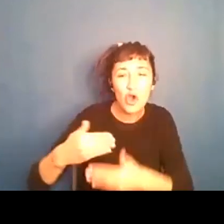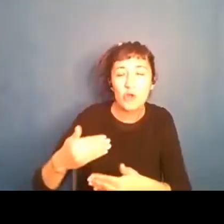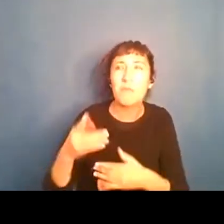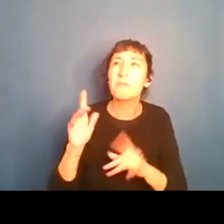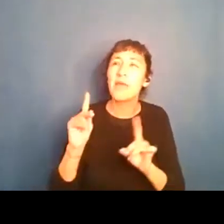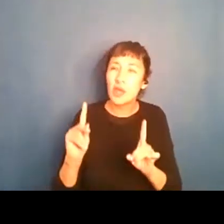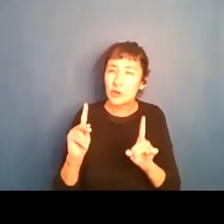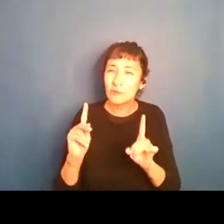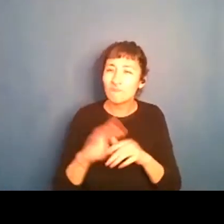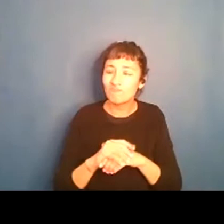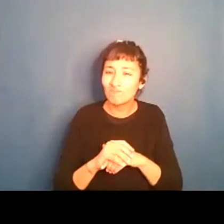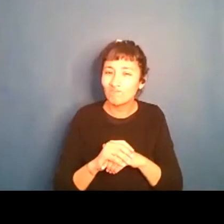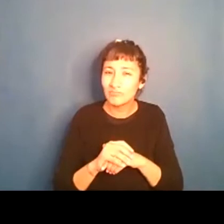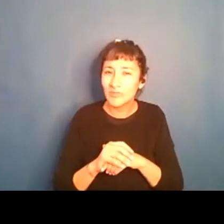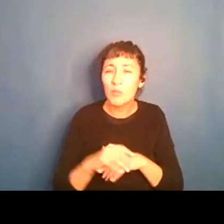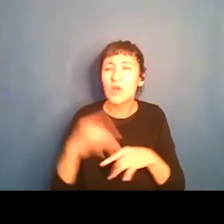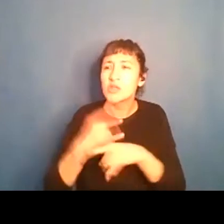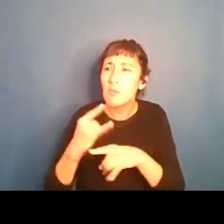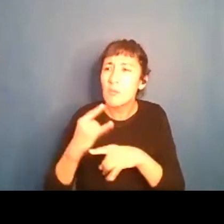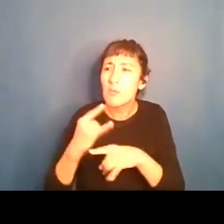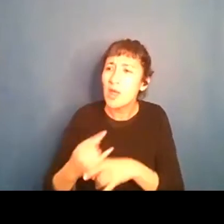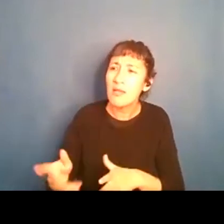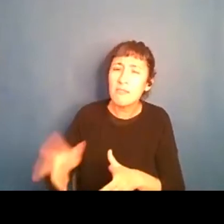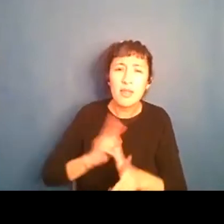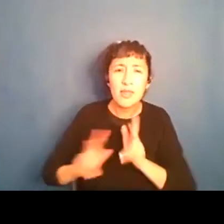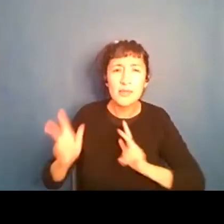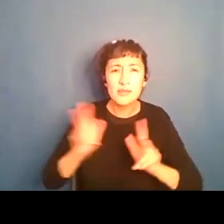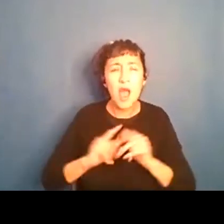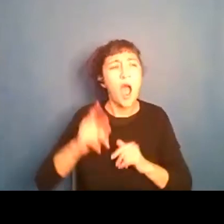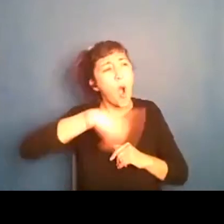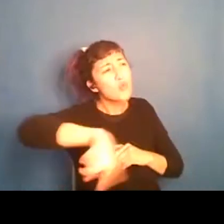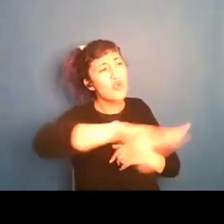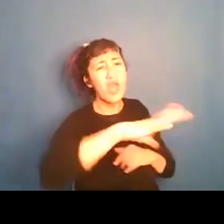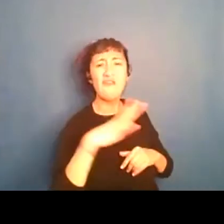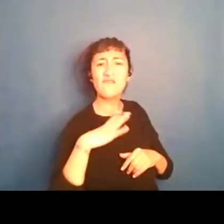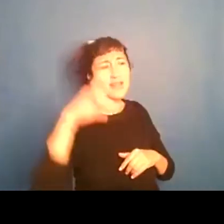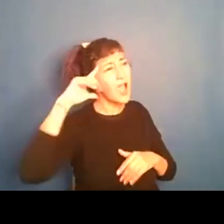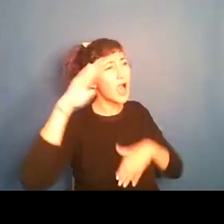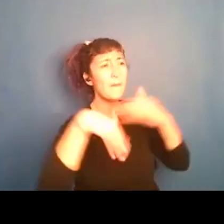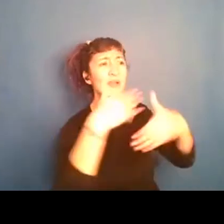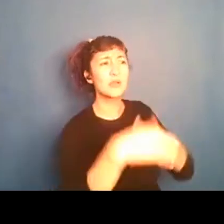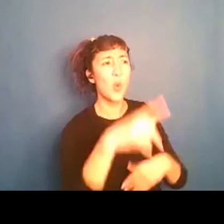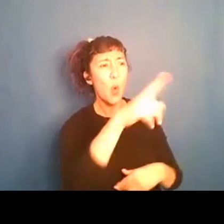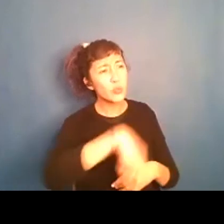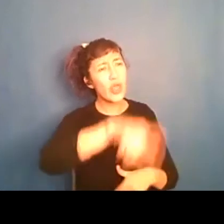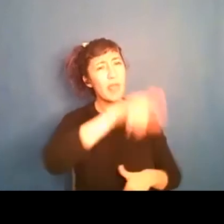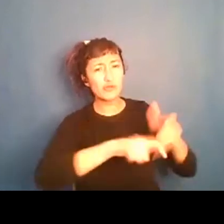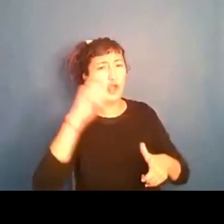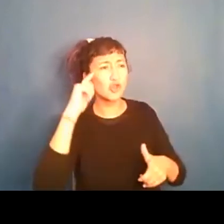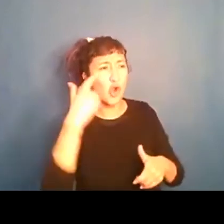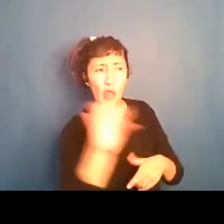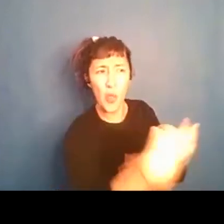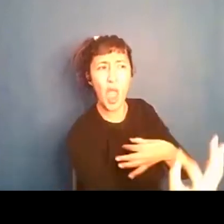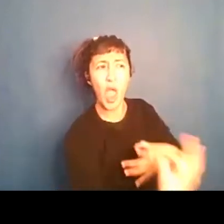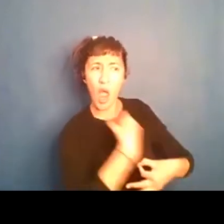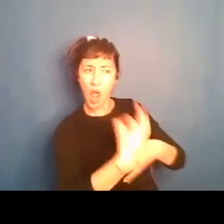porque siempre me reclaman a mí de, a ustedes les faltan más capacitaciones, ustedes las personas sordas nos tienen que capacitar todo